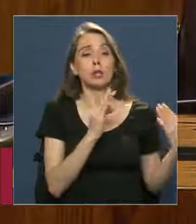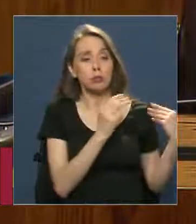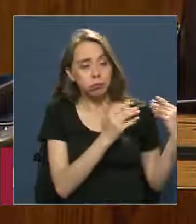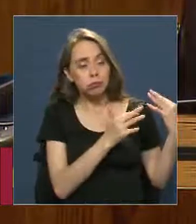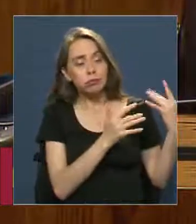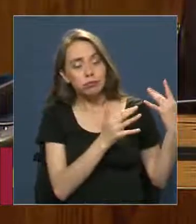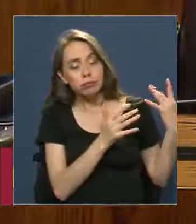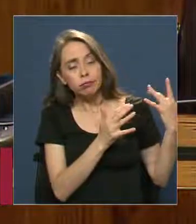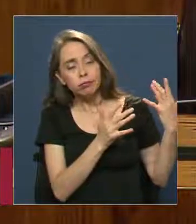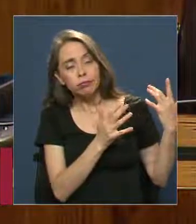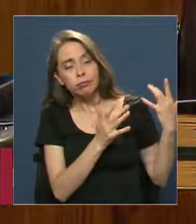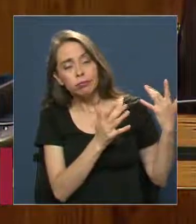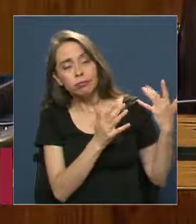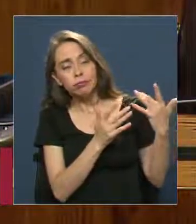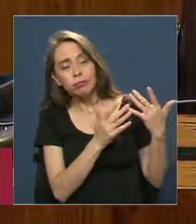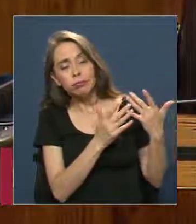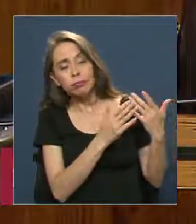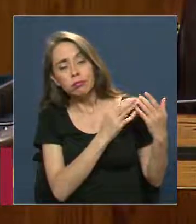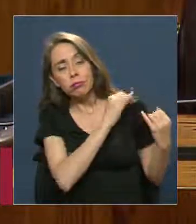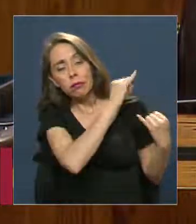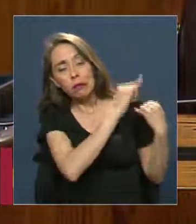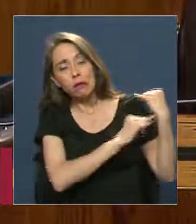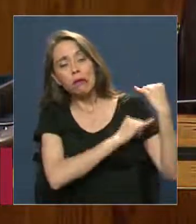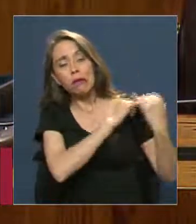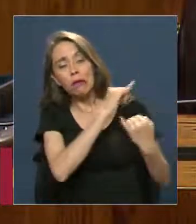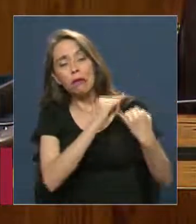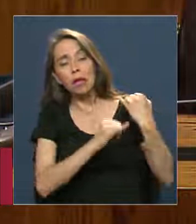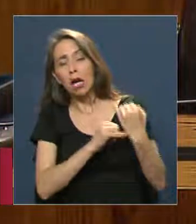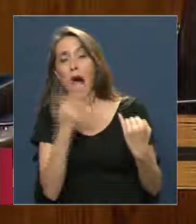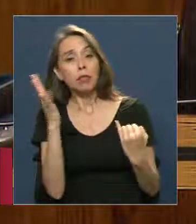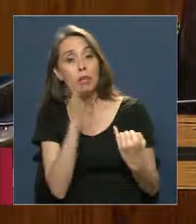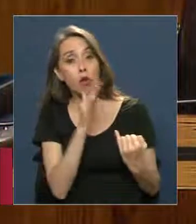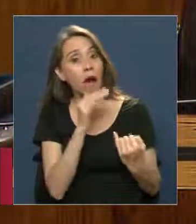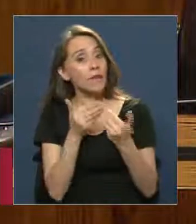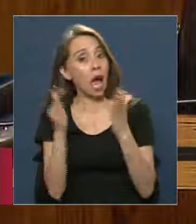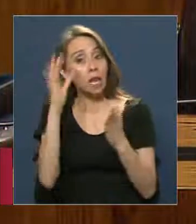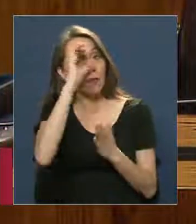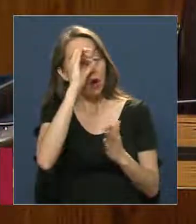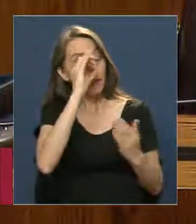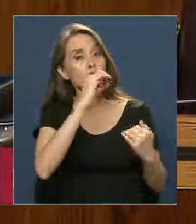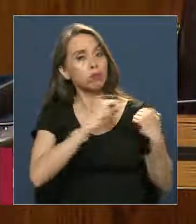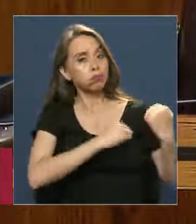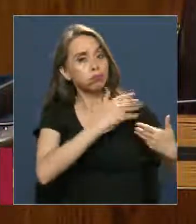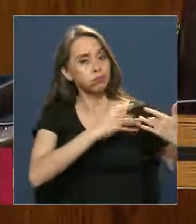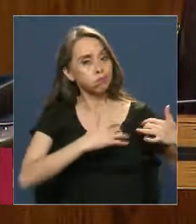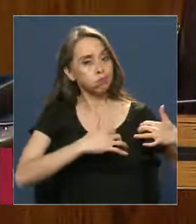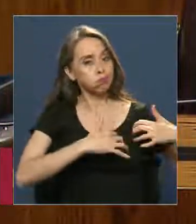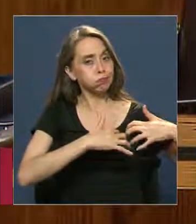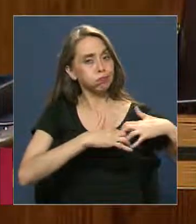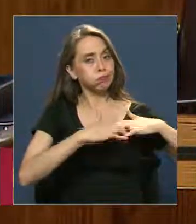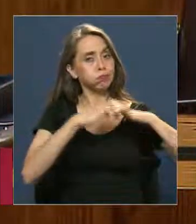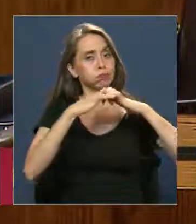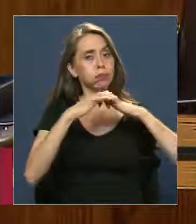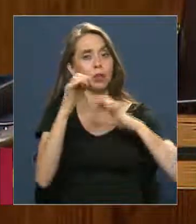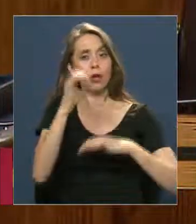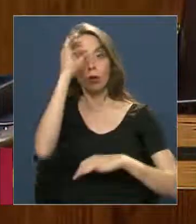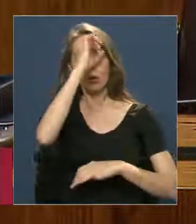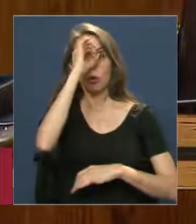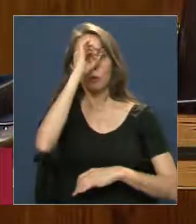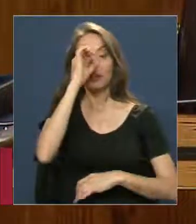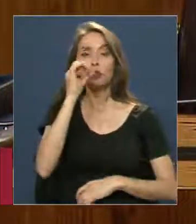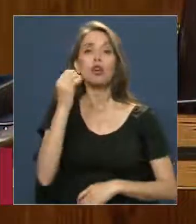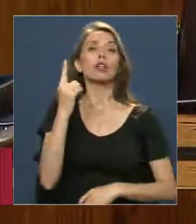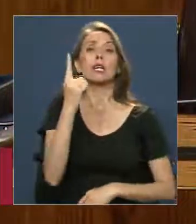desarrollando en siglos, consolidando una expresión que es baluarte para el Estado de